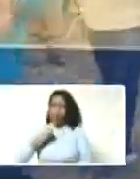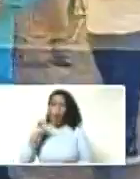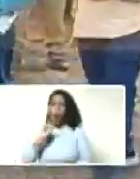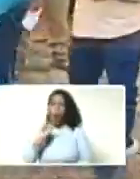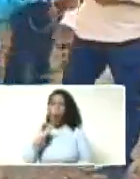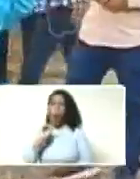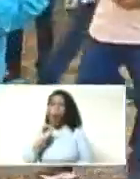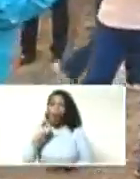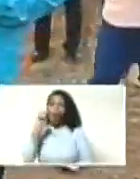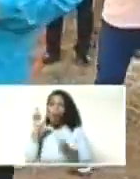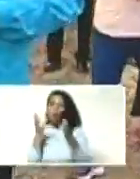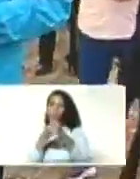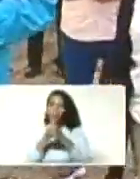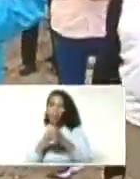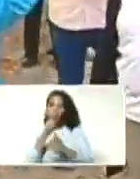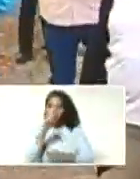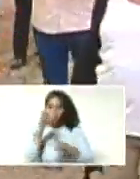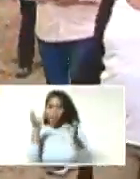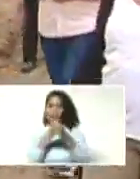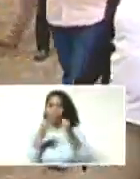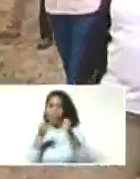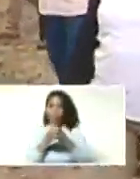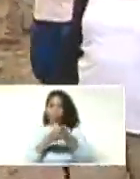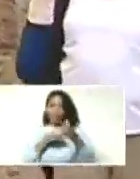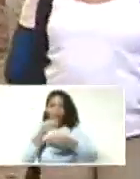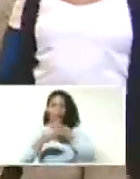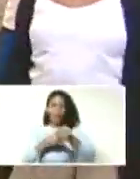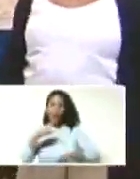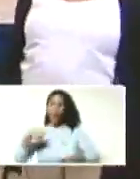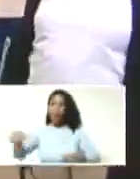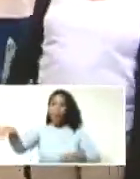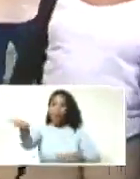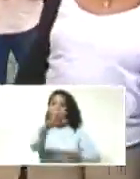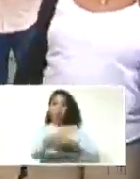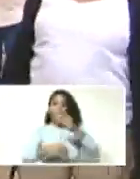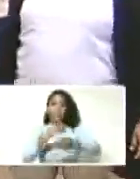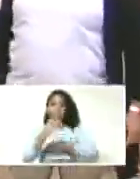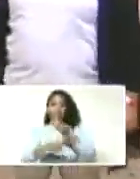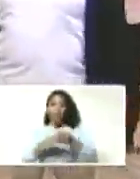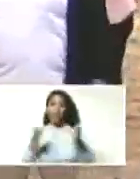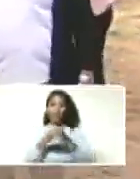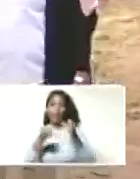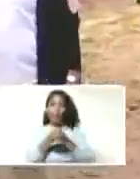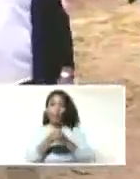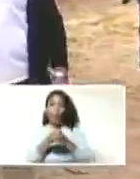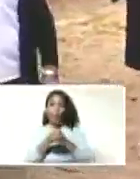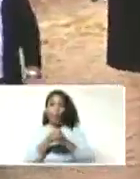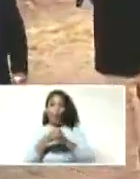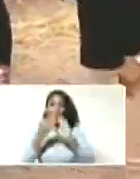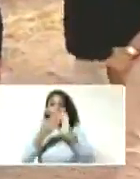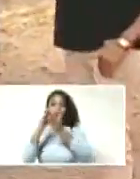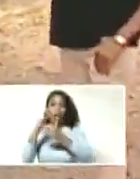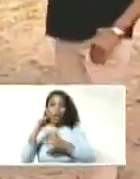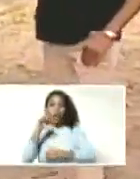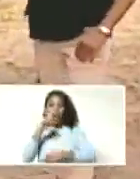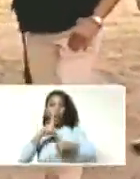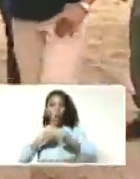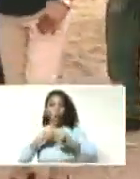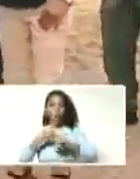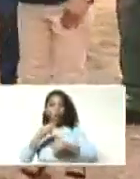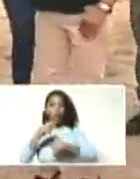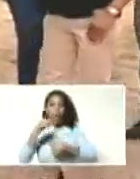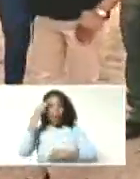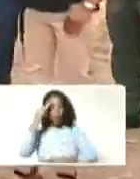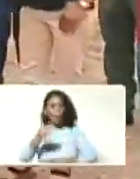colectivo que hizo la denuncia? Un equipo, un colectivo, todos los que conformamos la BRICOMIL en el momento que usted autorizó.